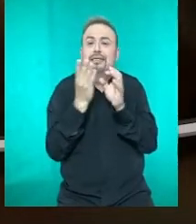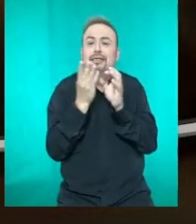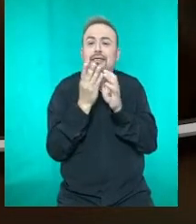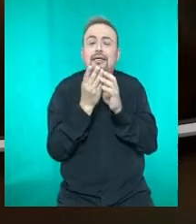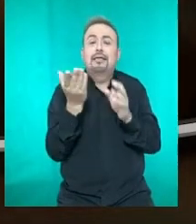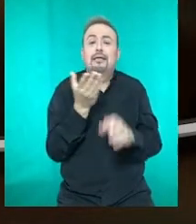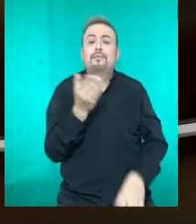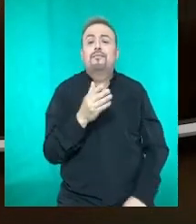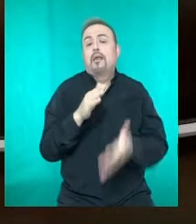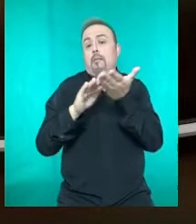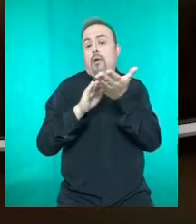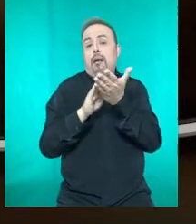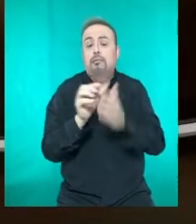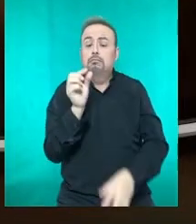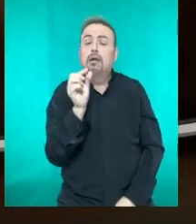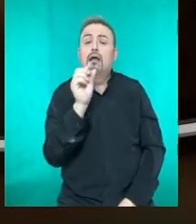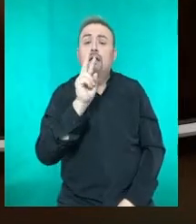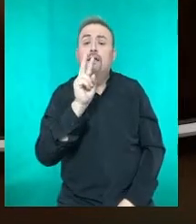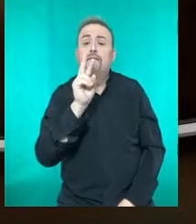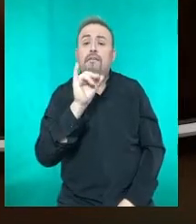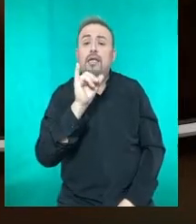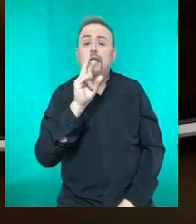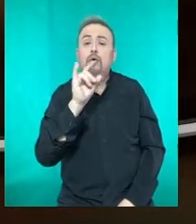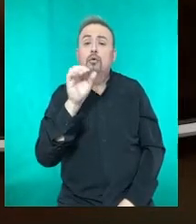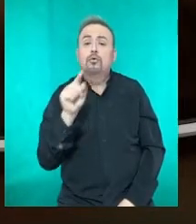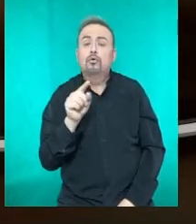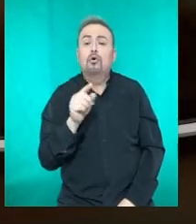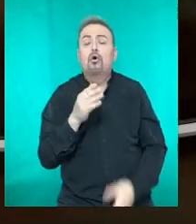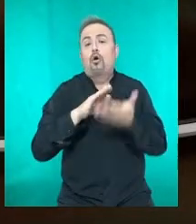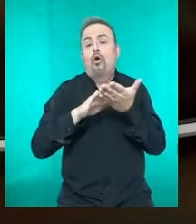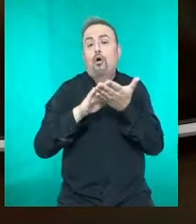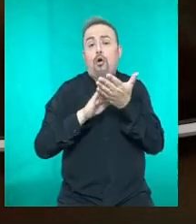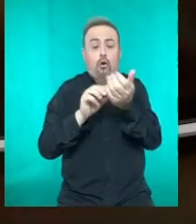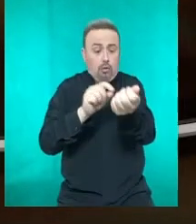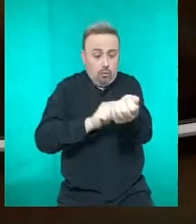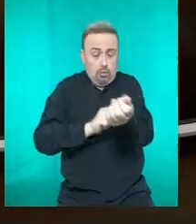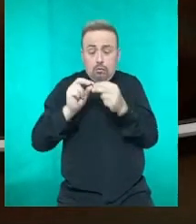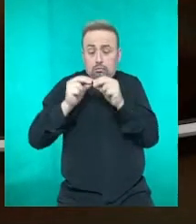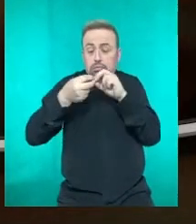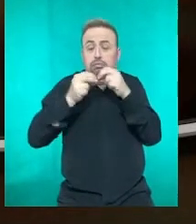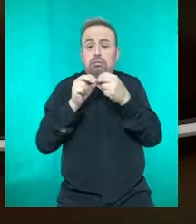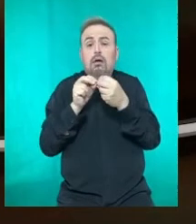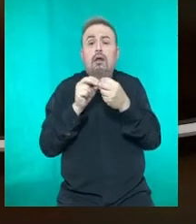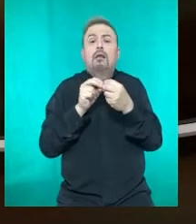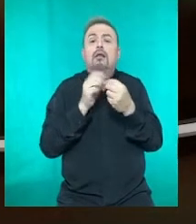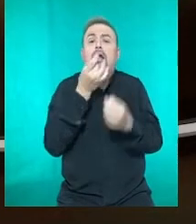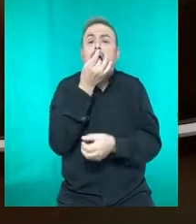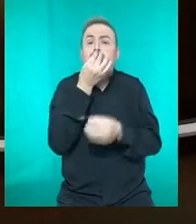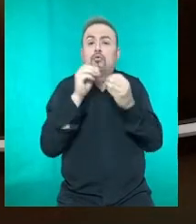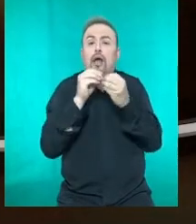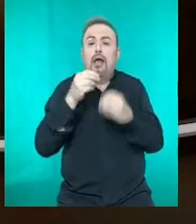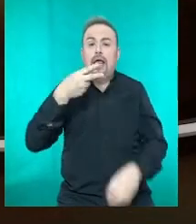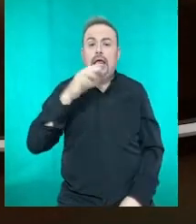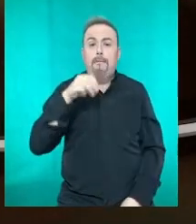de un virus, o de la molécula de la hemoglobina o de la molécula del azúcar, por ejemplo, algo muy pequeño que a simple vista no lo podemos ver,